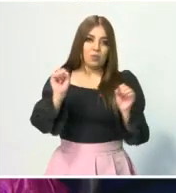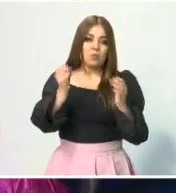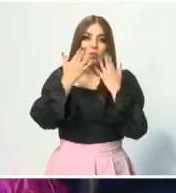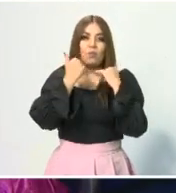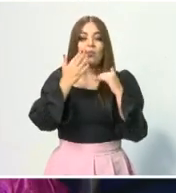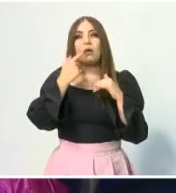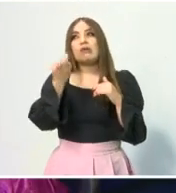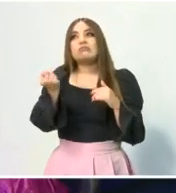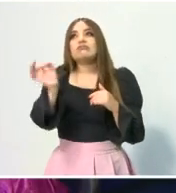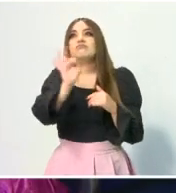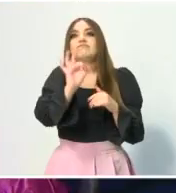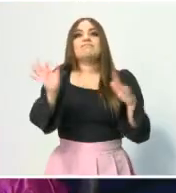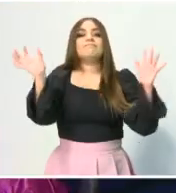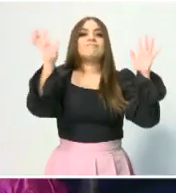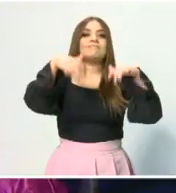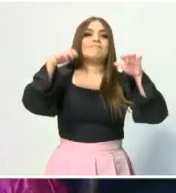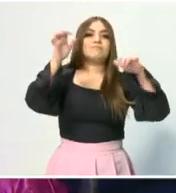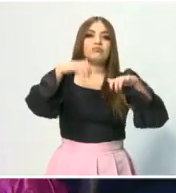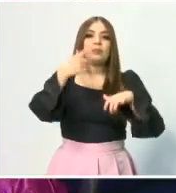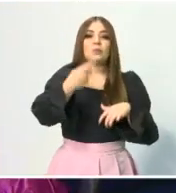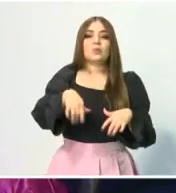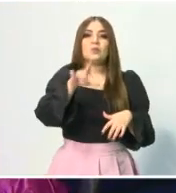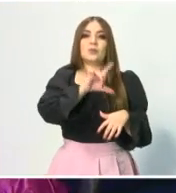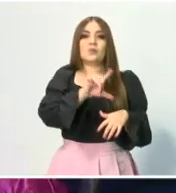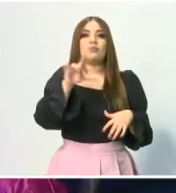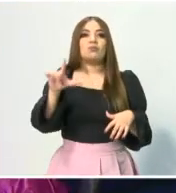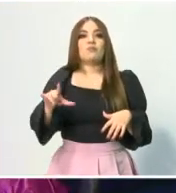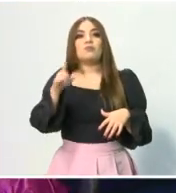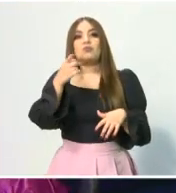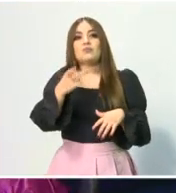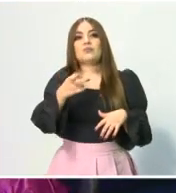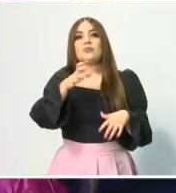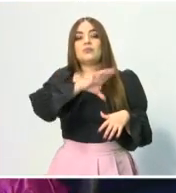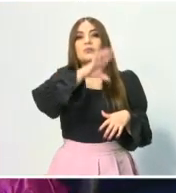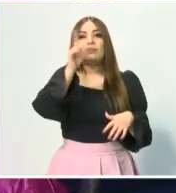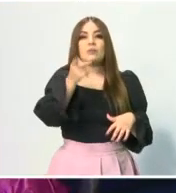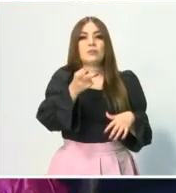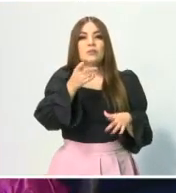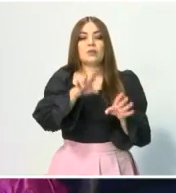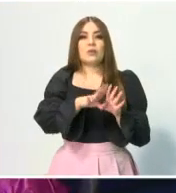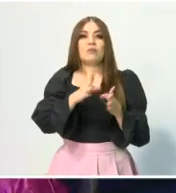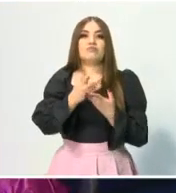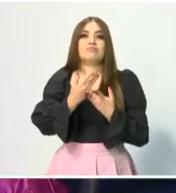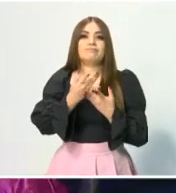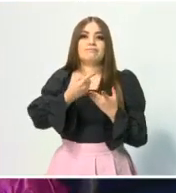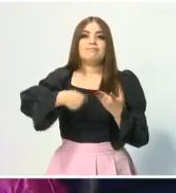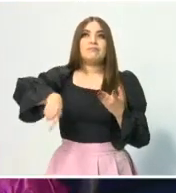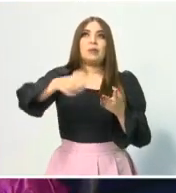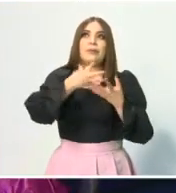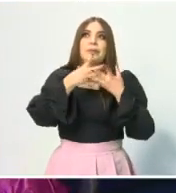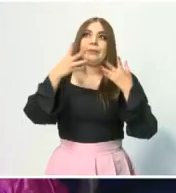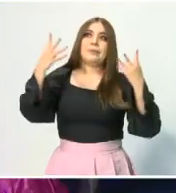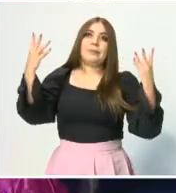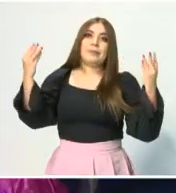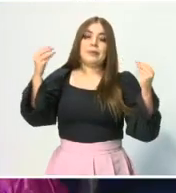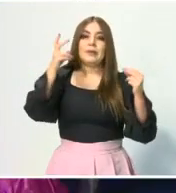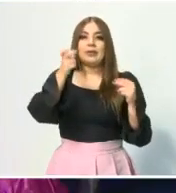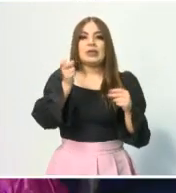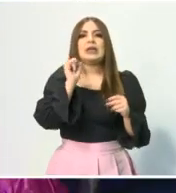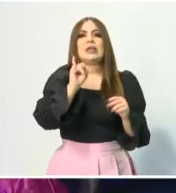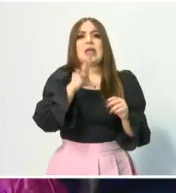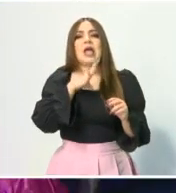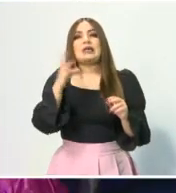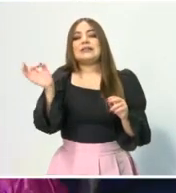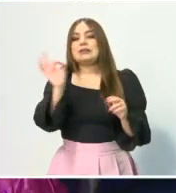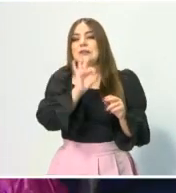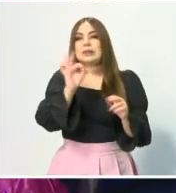probabilidades de precipitación aquí en la laguna. Le decía, el cielo va a permanecer mayormente despejado. Sí se pueden presentar